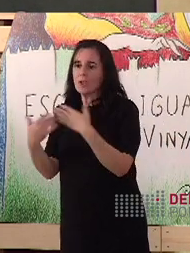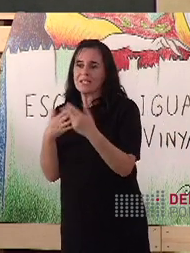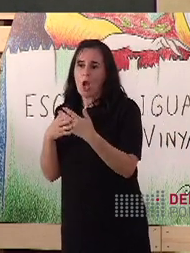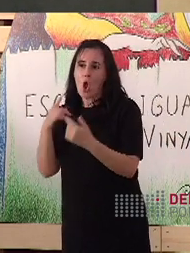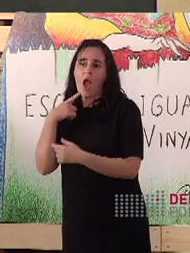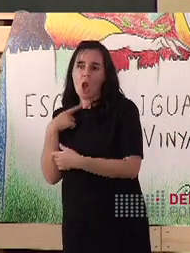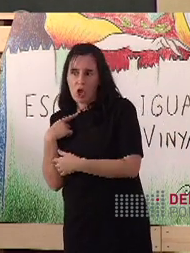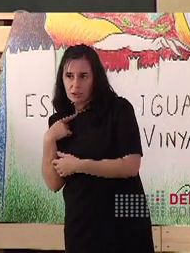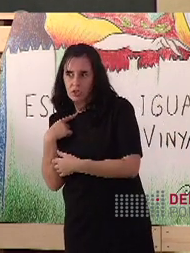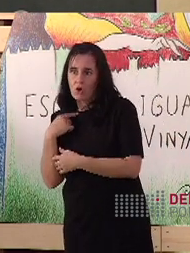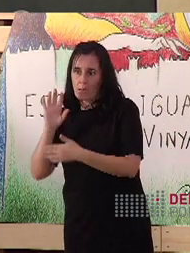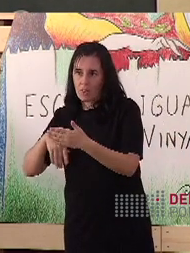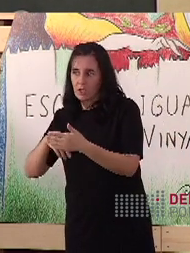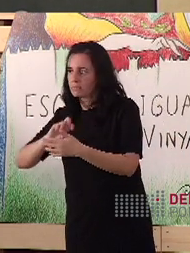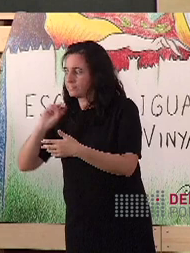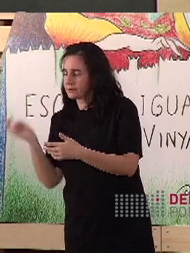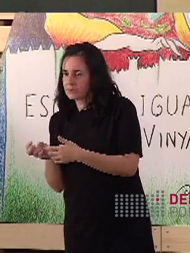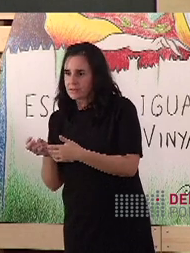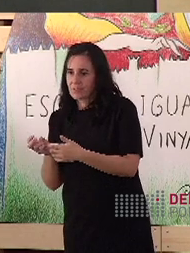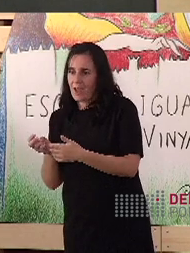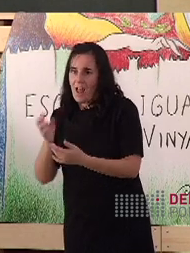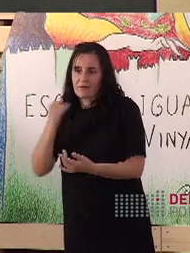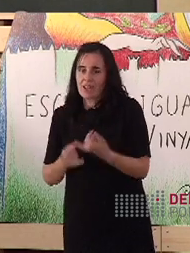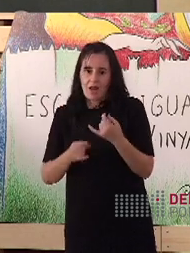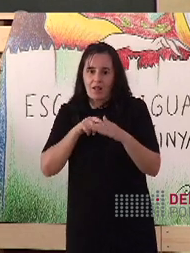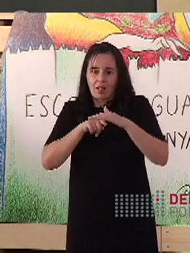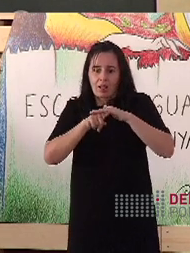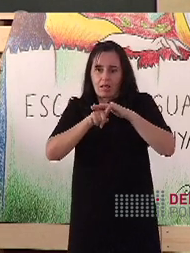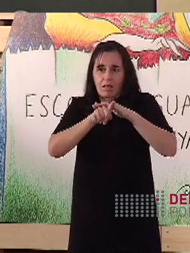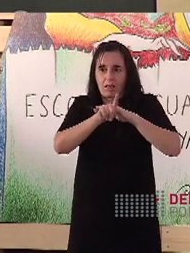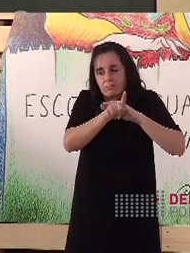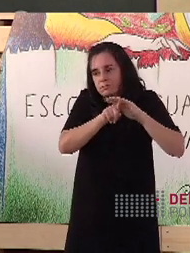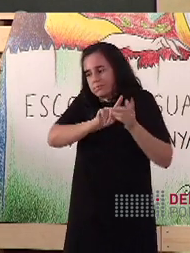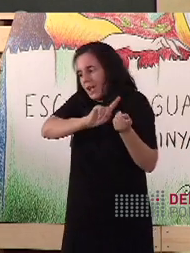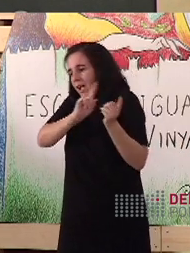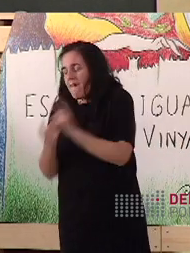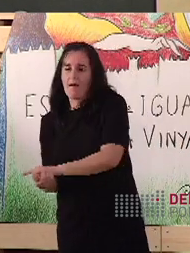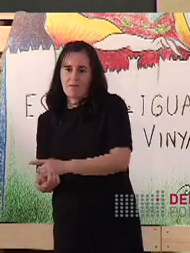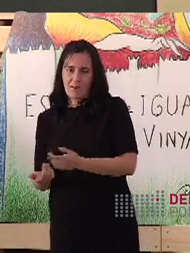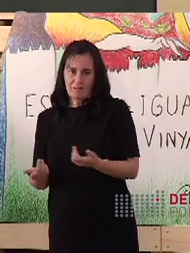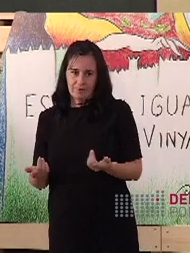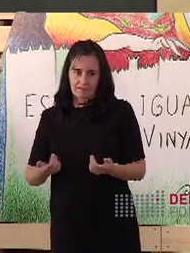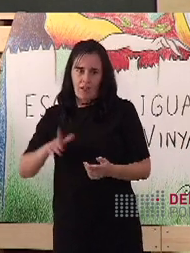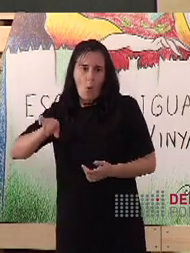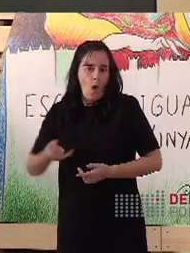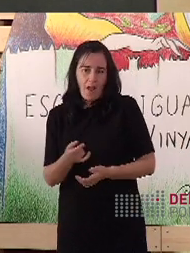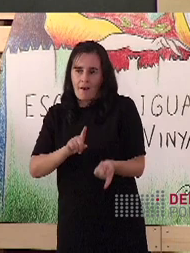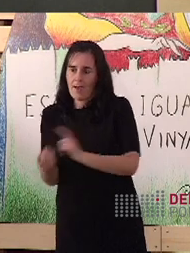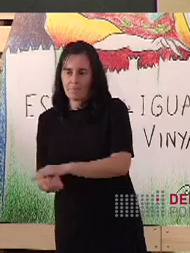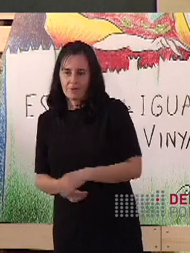e demais, pois é que nos envolven coa linguaxe, a pervírtena. Sí, totalmente lo que